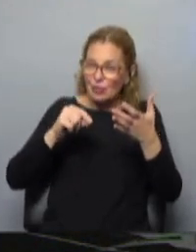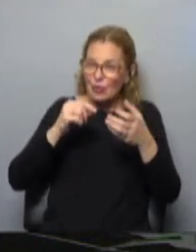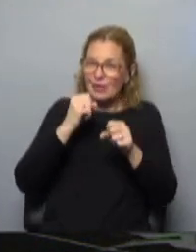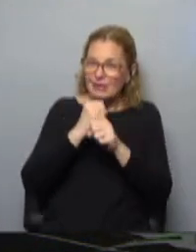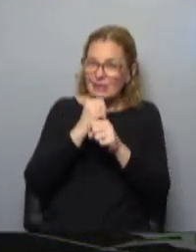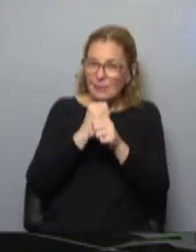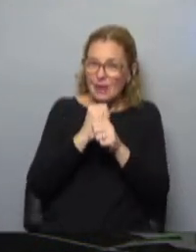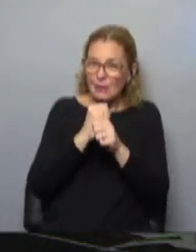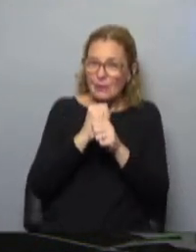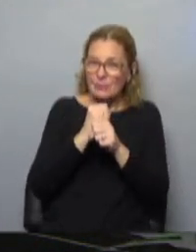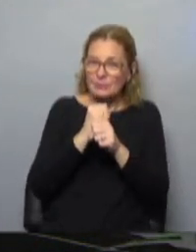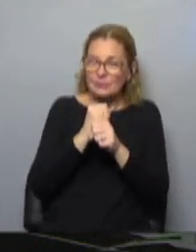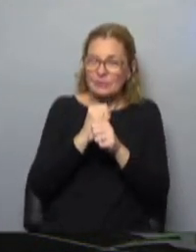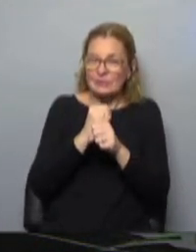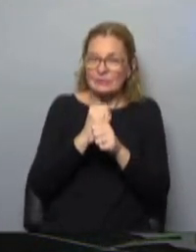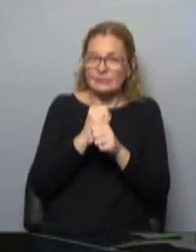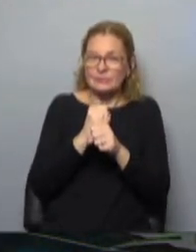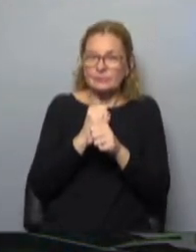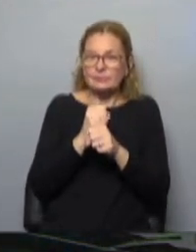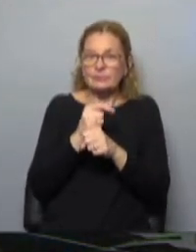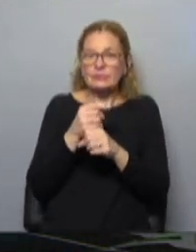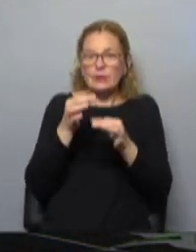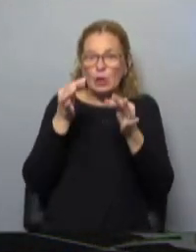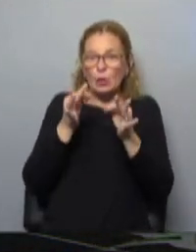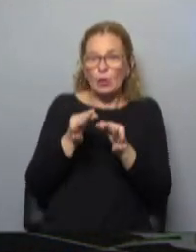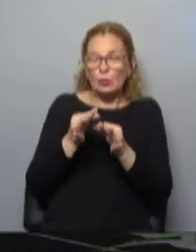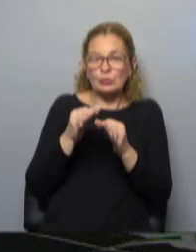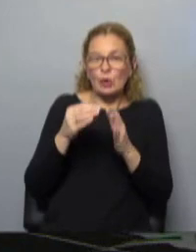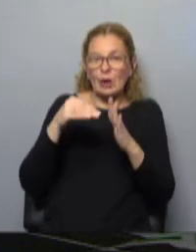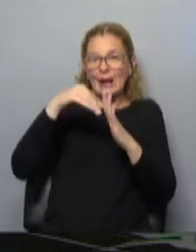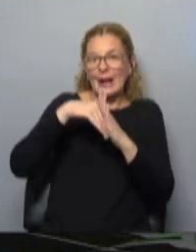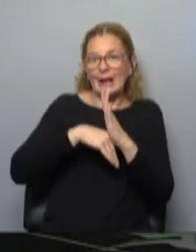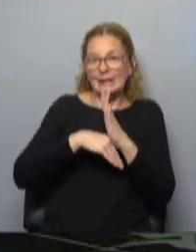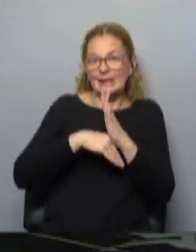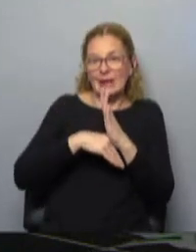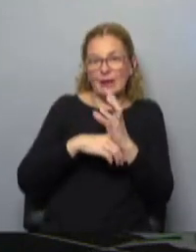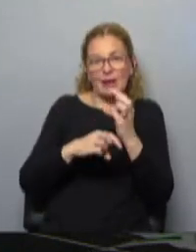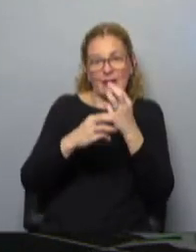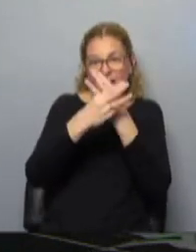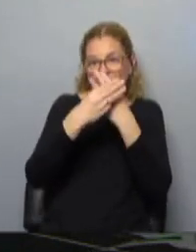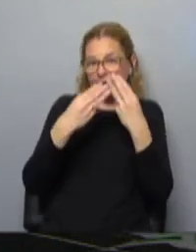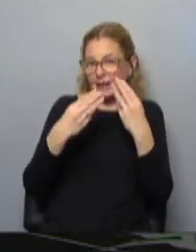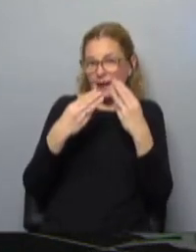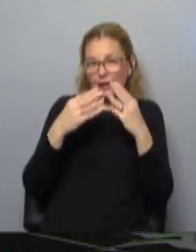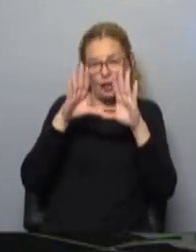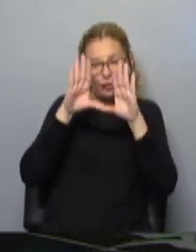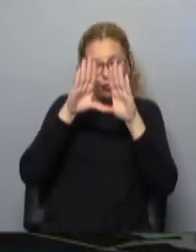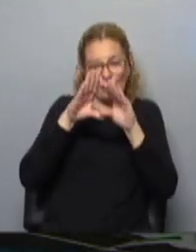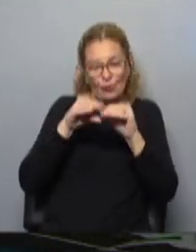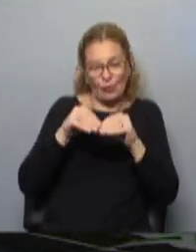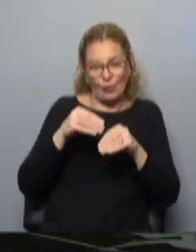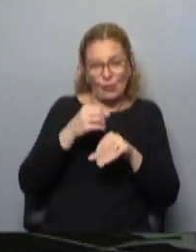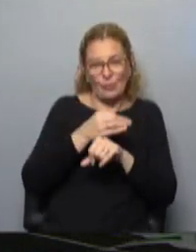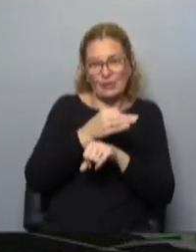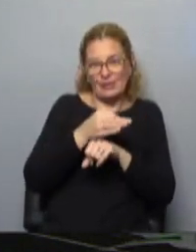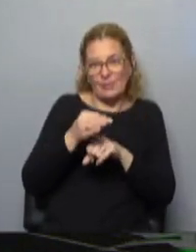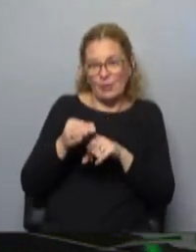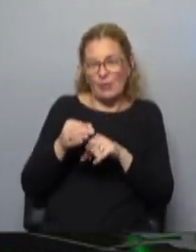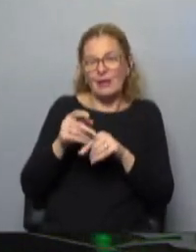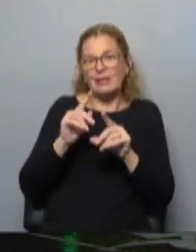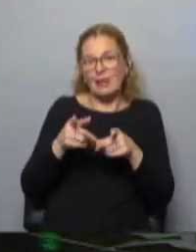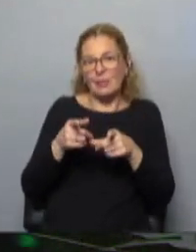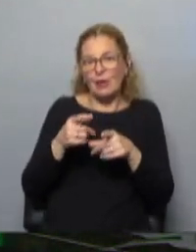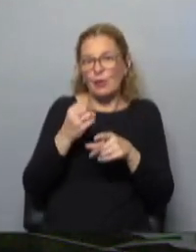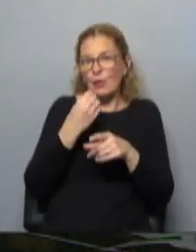si por municipios y lo que tenemos es justamente que las caídas son generalizadas en todos los municipios están cayendo incluso los que tienen